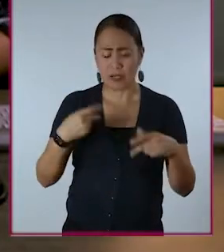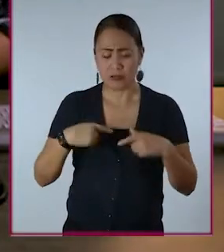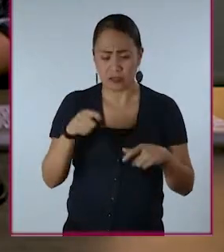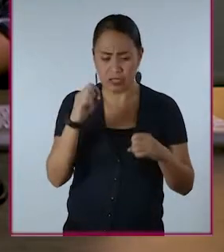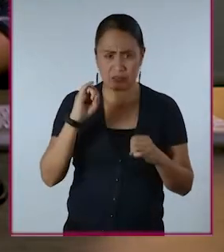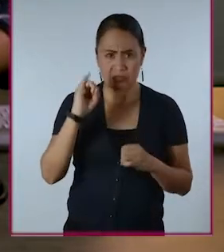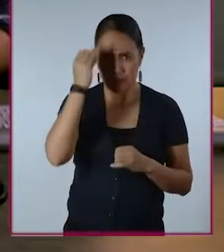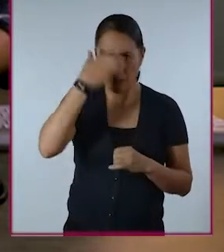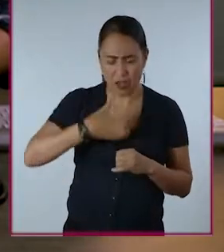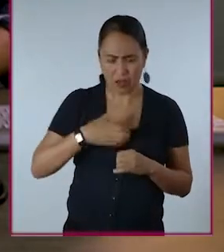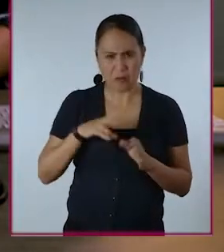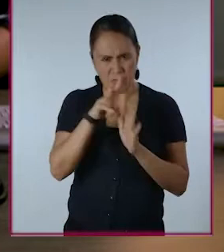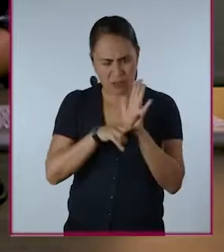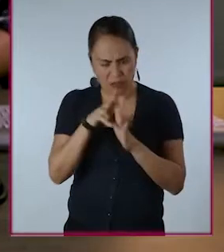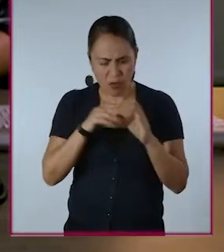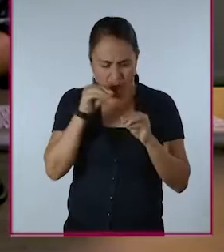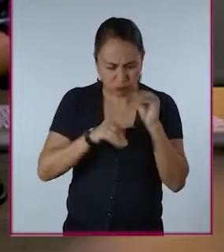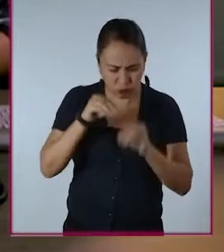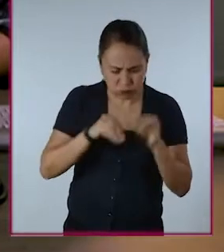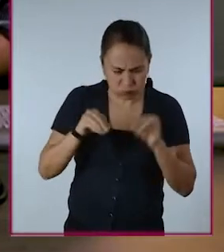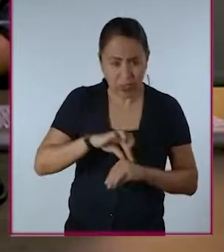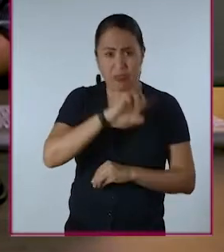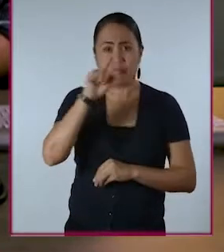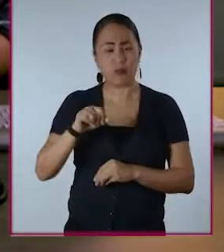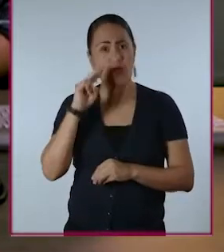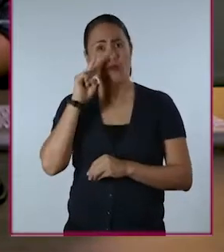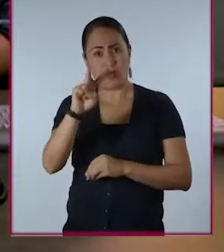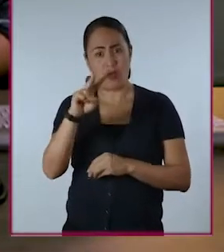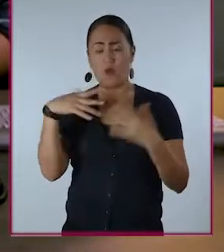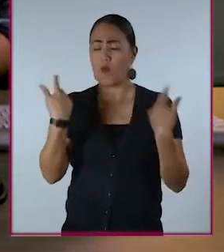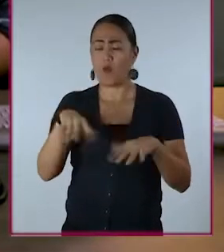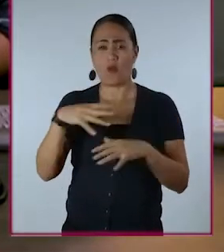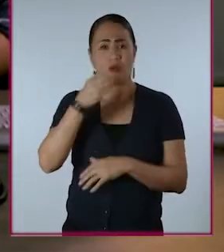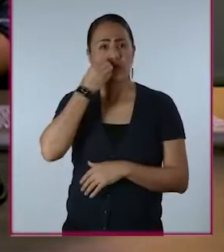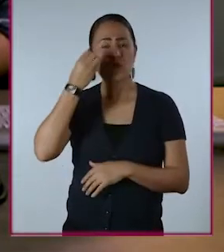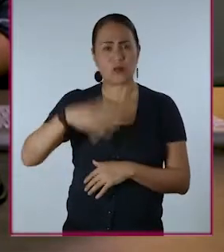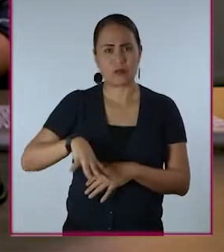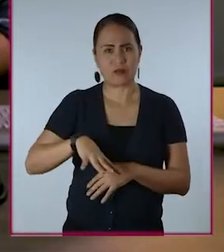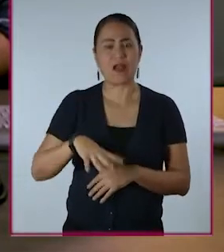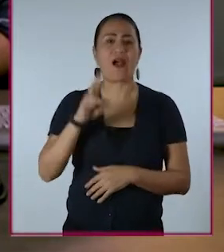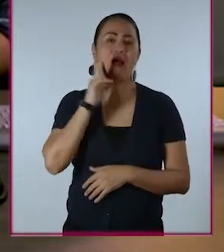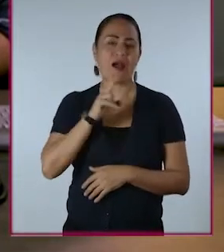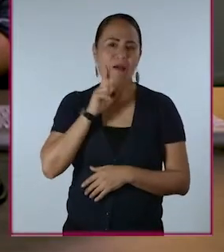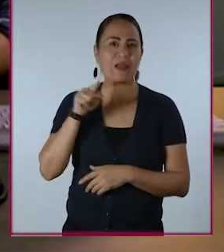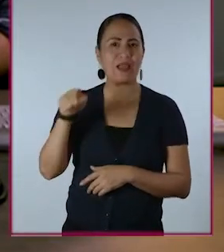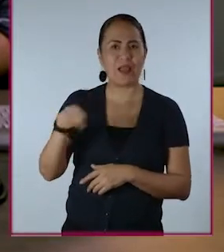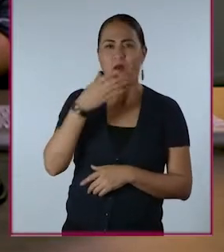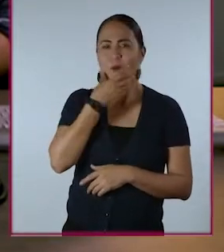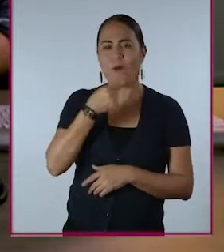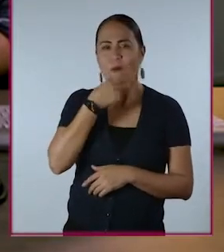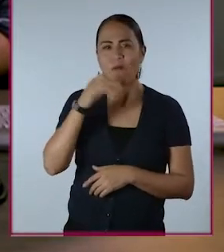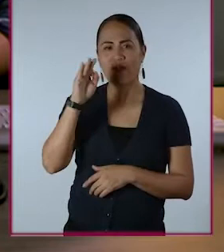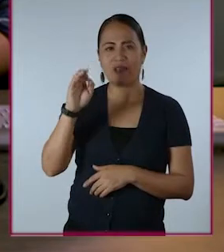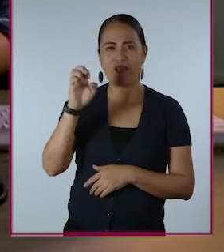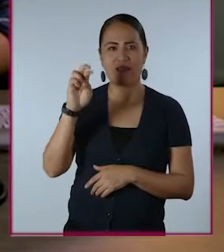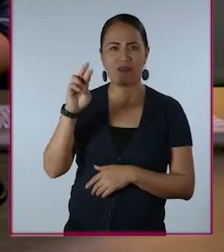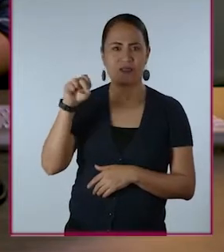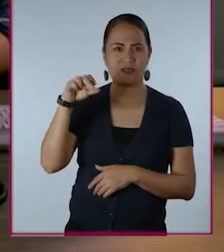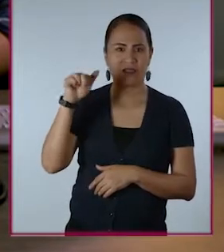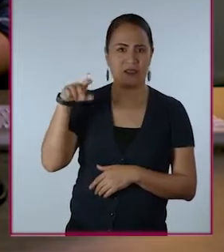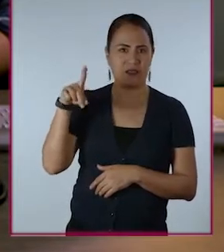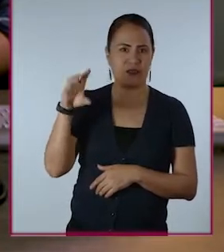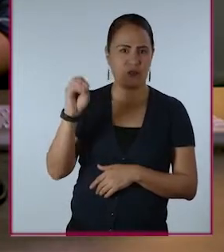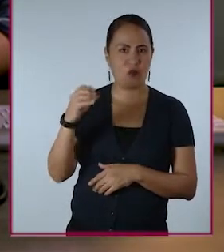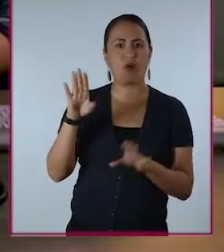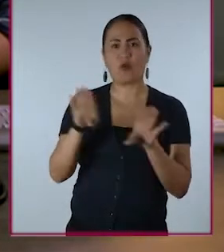las imágenes. En verdad que quedó increíble. ¿Qué les parece si vamos con Fernando para que nos comparta más información sobre cómo la